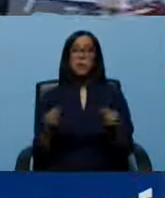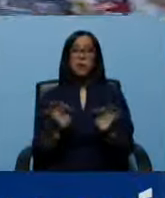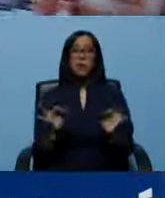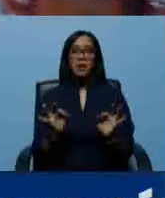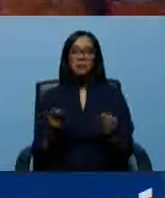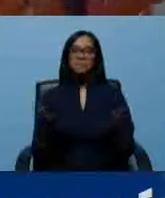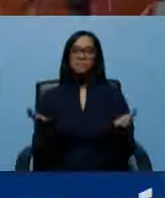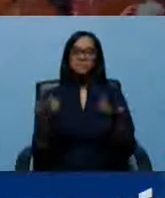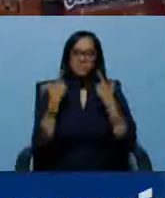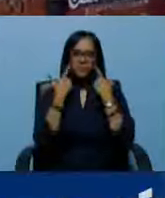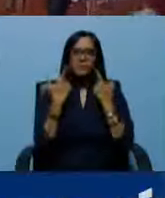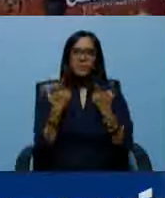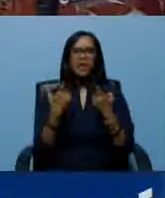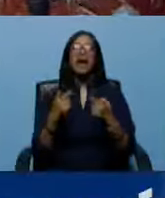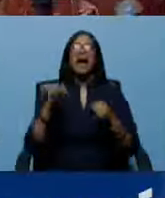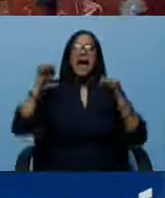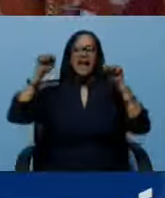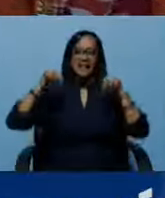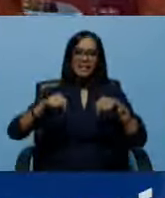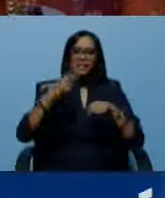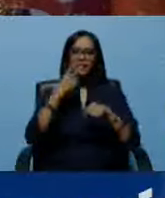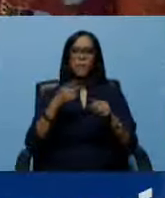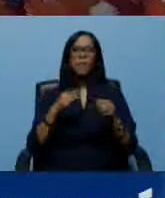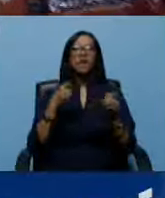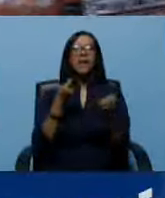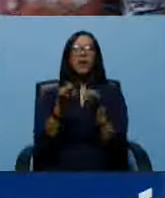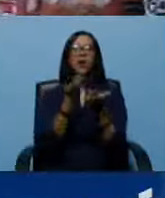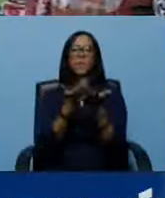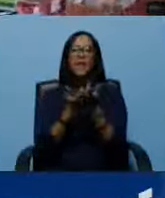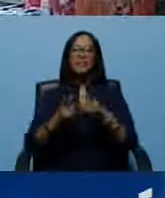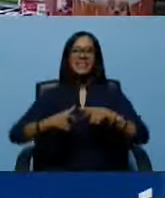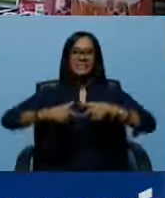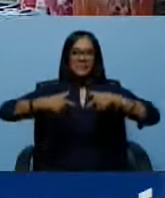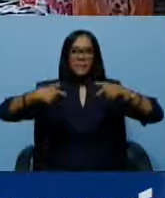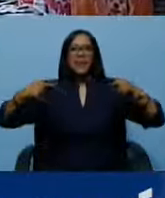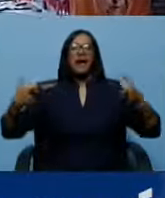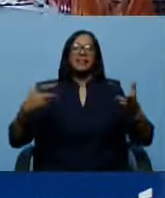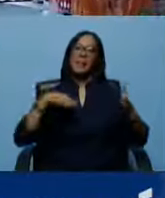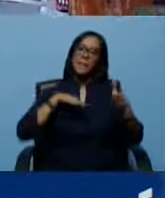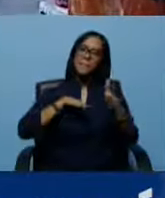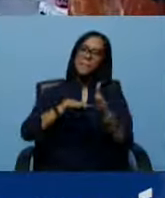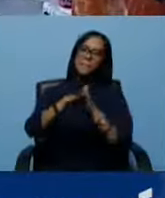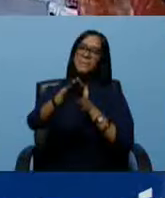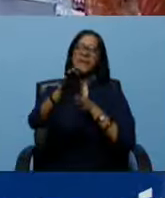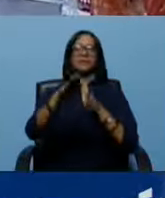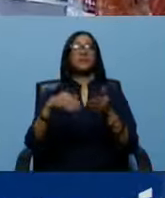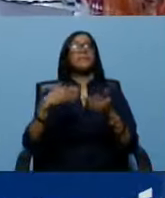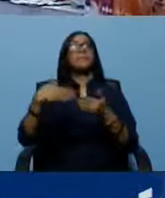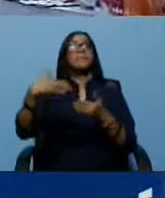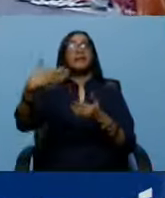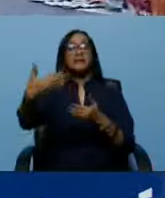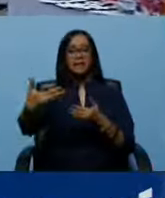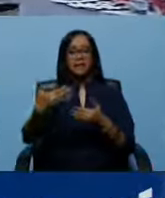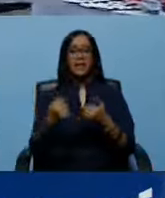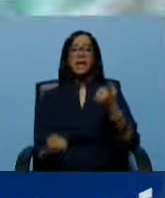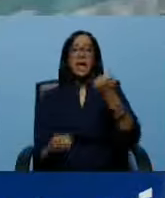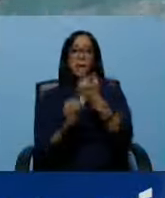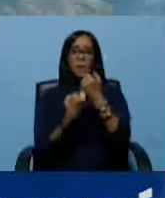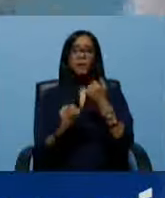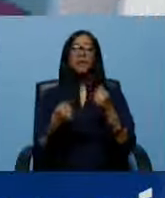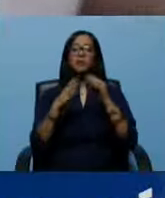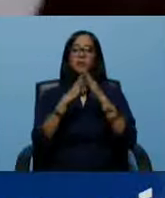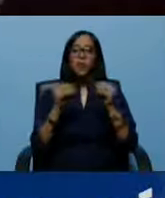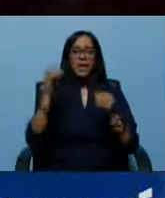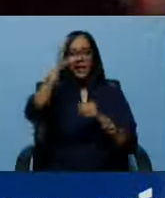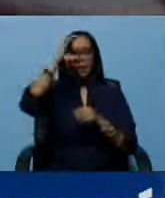viendo una economía que se expande mucho más allá, una economía que expande y potencia todas las